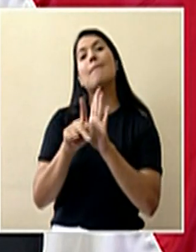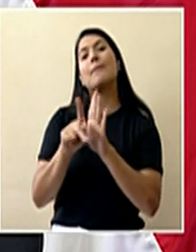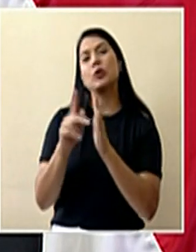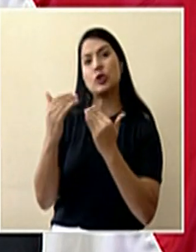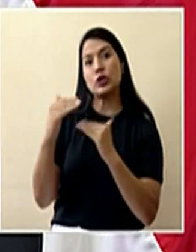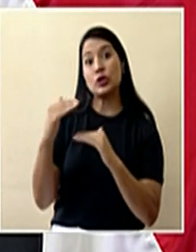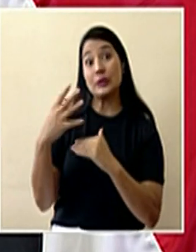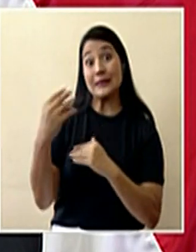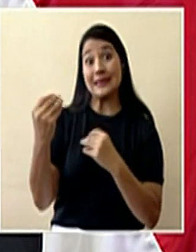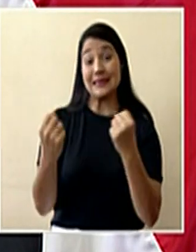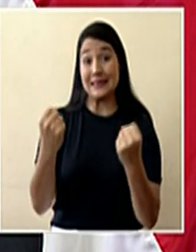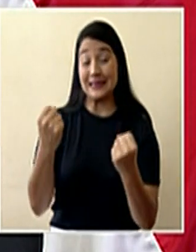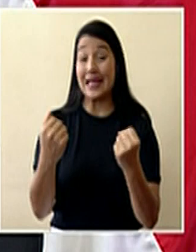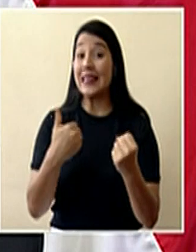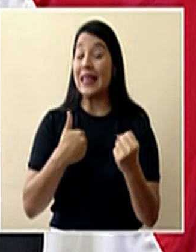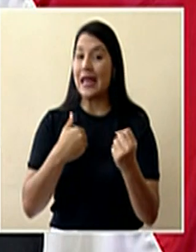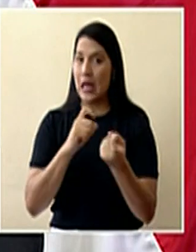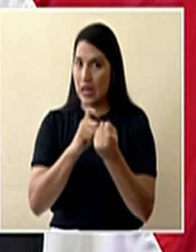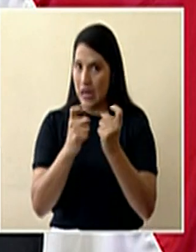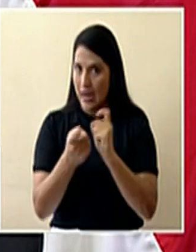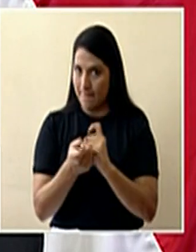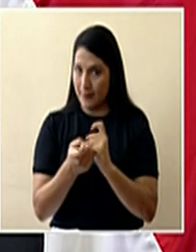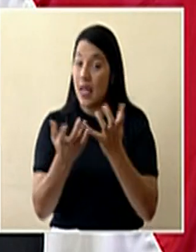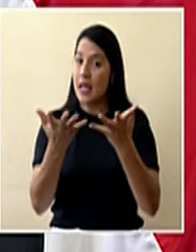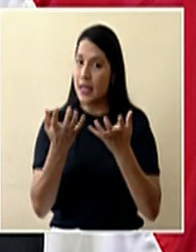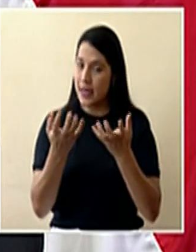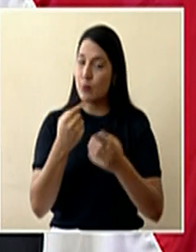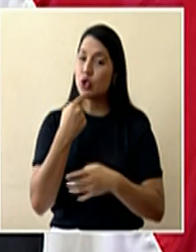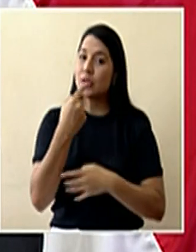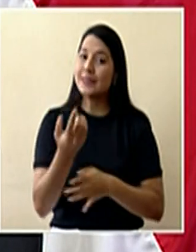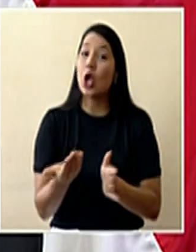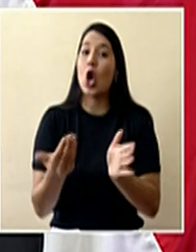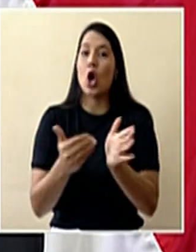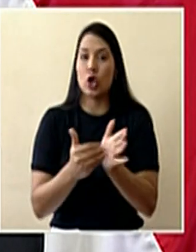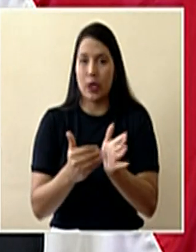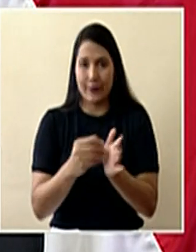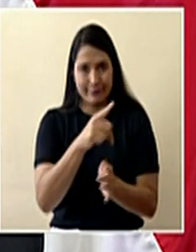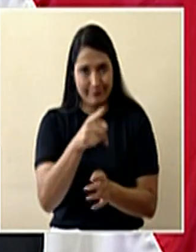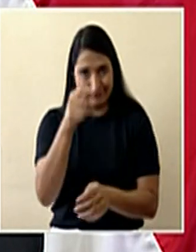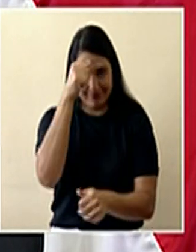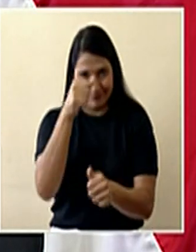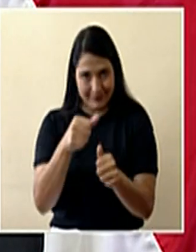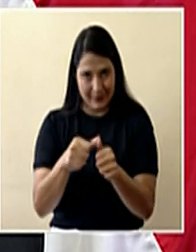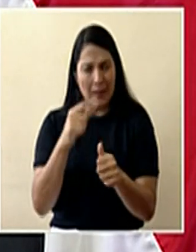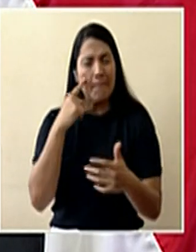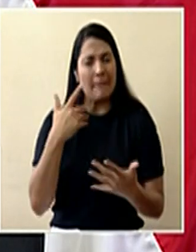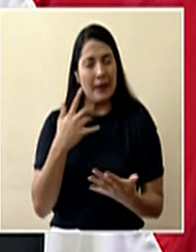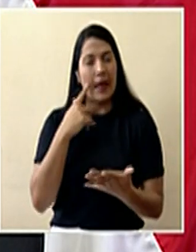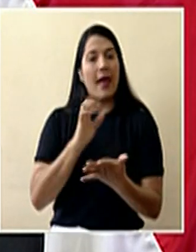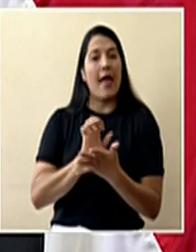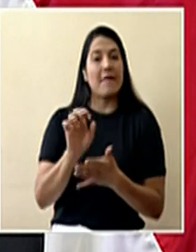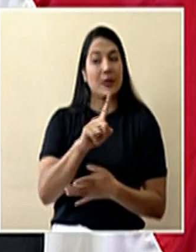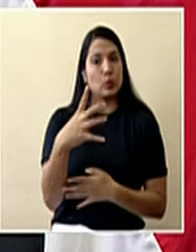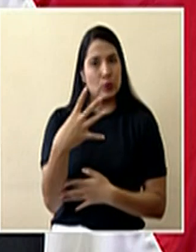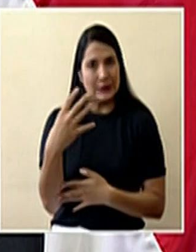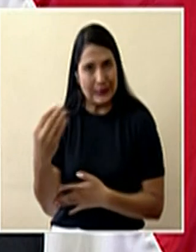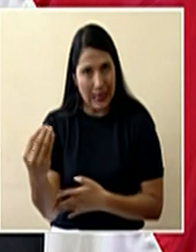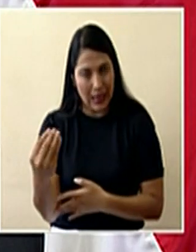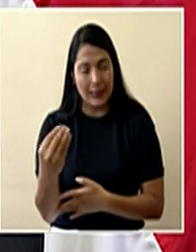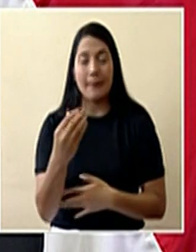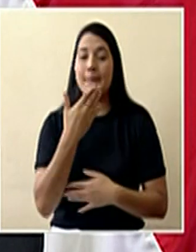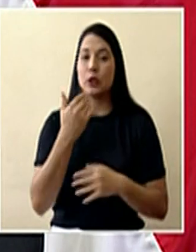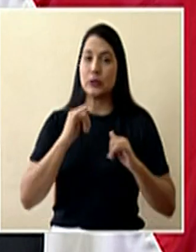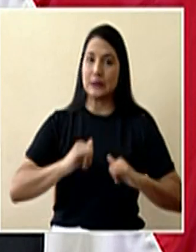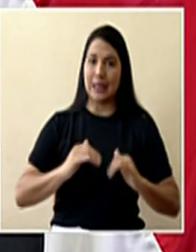tiene algunos cambios o modificaciones. Se las queremos recordar para evitar, primero, que circulen, que en sus casas no